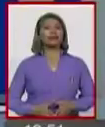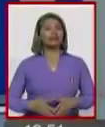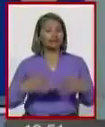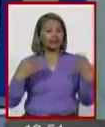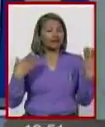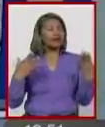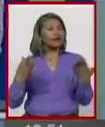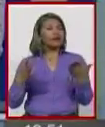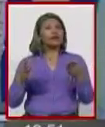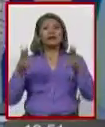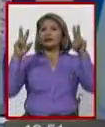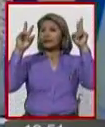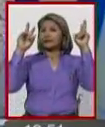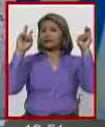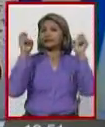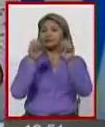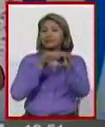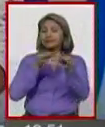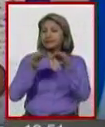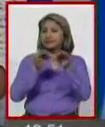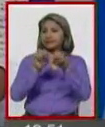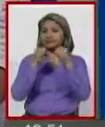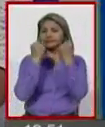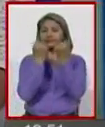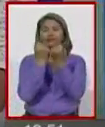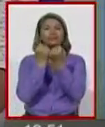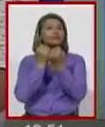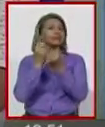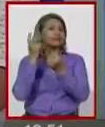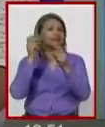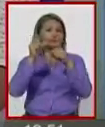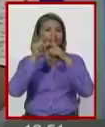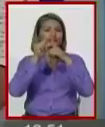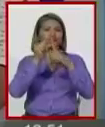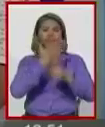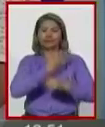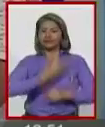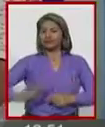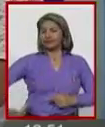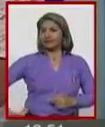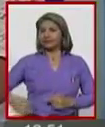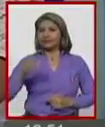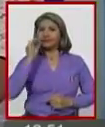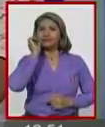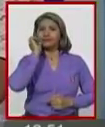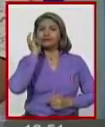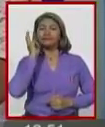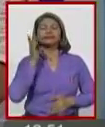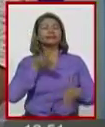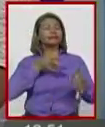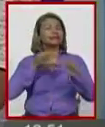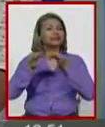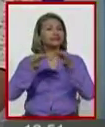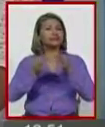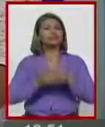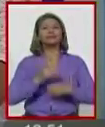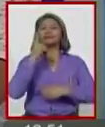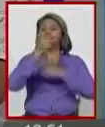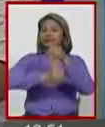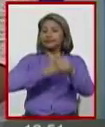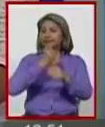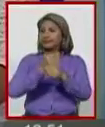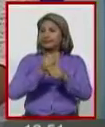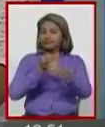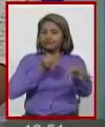Y justamente sobre el tema de la socialización, escuchamos las palabras del presidente Evo Morales, donde habla de que un